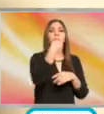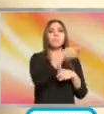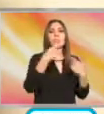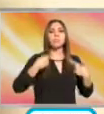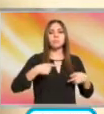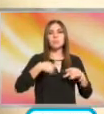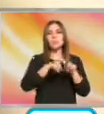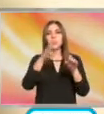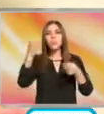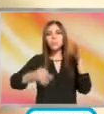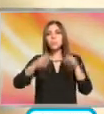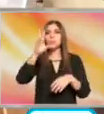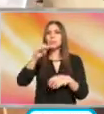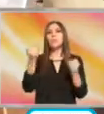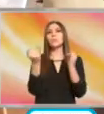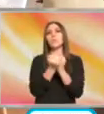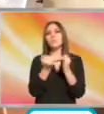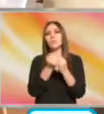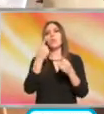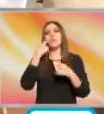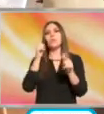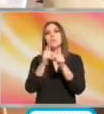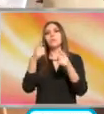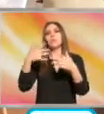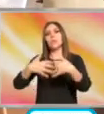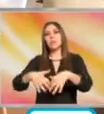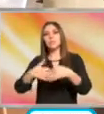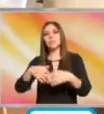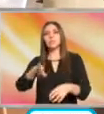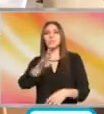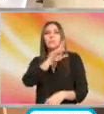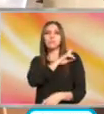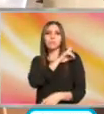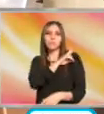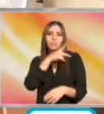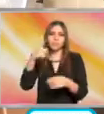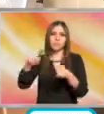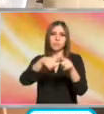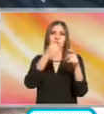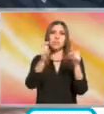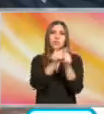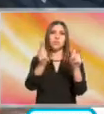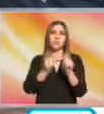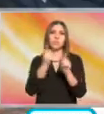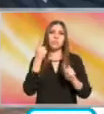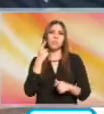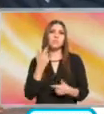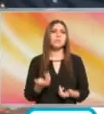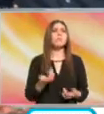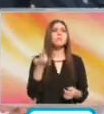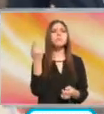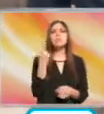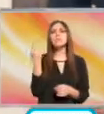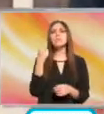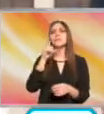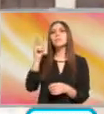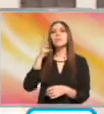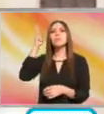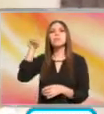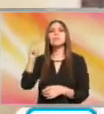privado y a sus opositores políticos, por supuesto. Sin duda. ¿Y cuál es la expectativa? ¿Qué se espera? ¿Que el presidente de los Estados